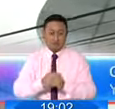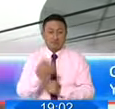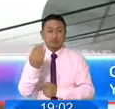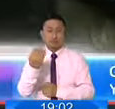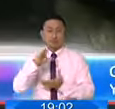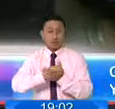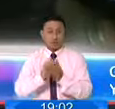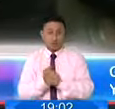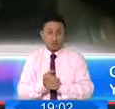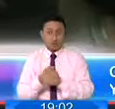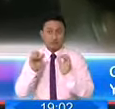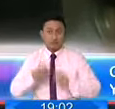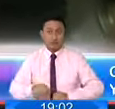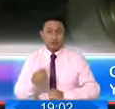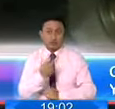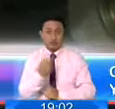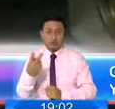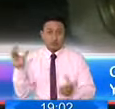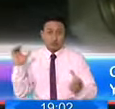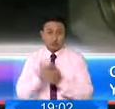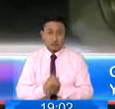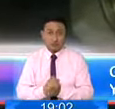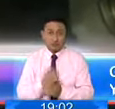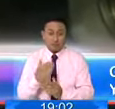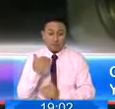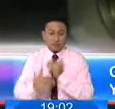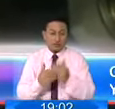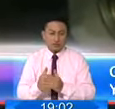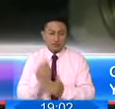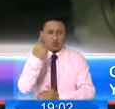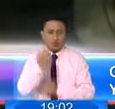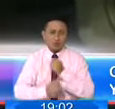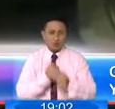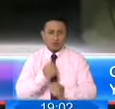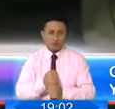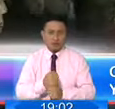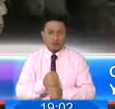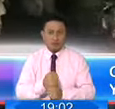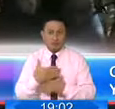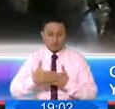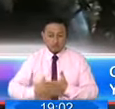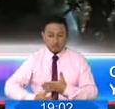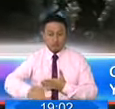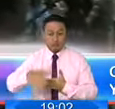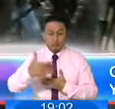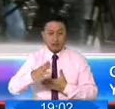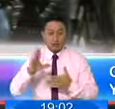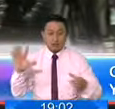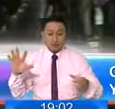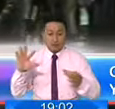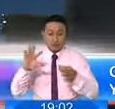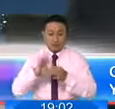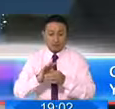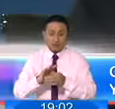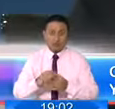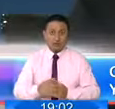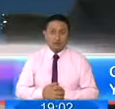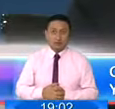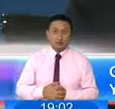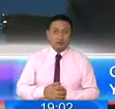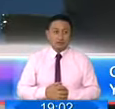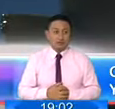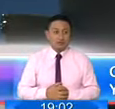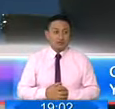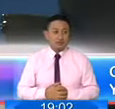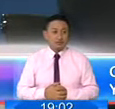de noviembre se podrá ver en pantalla. Este proceso durará un año, a partir del cual se realizará la fusión de ambos. Para optimizar los